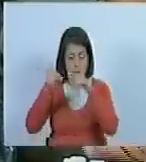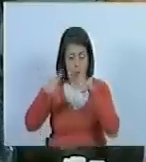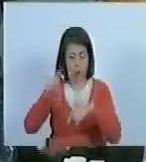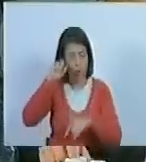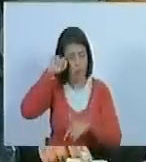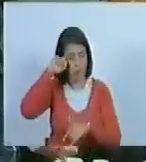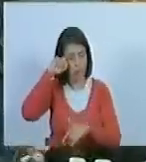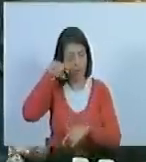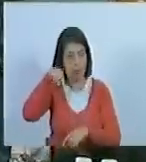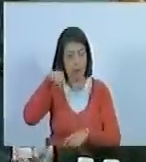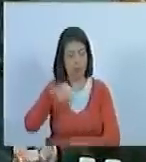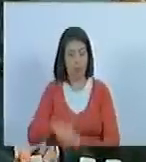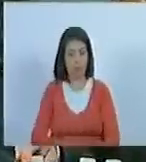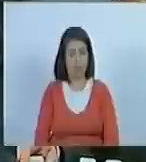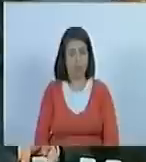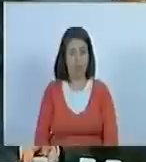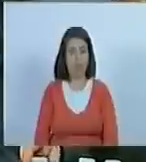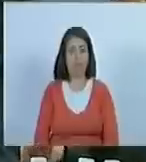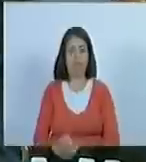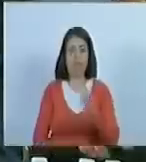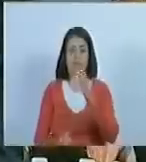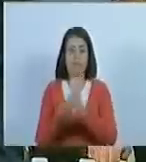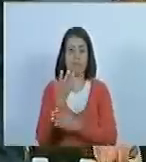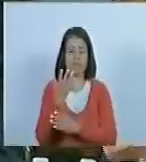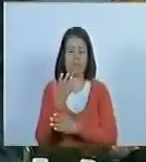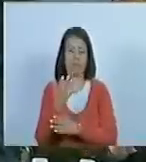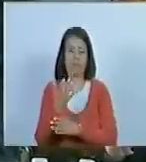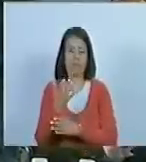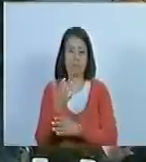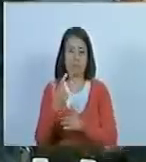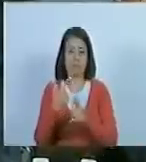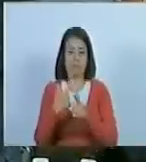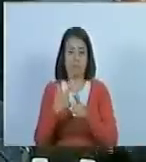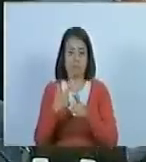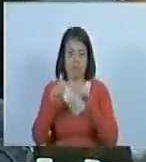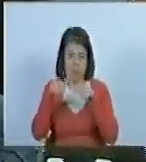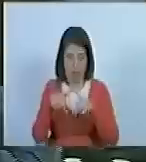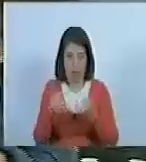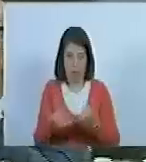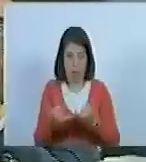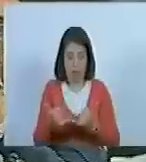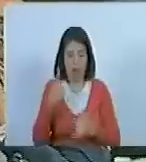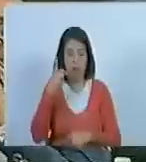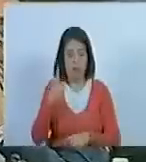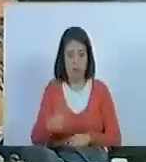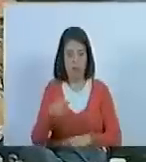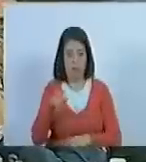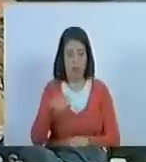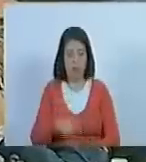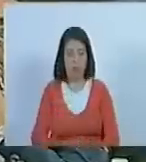conmemoramos también su fundación. Es por ello que debemos